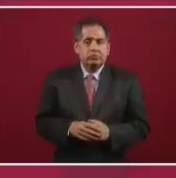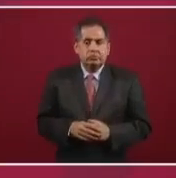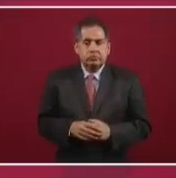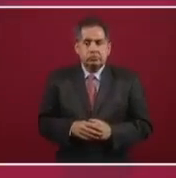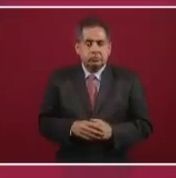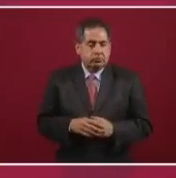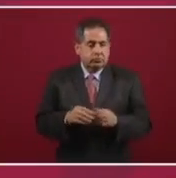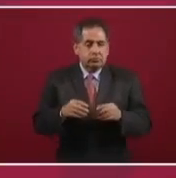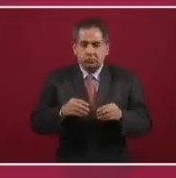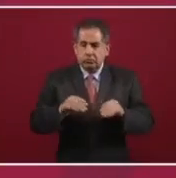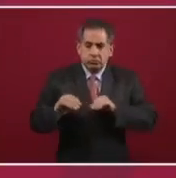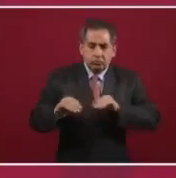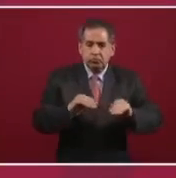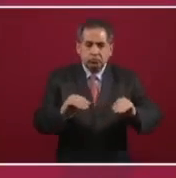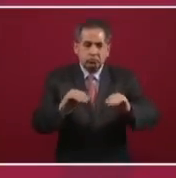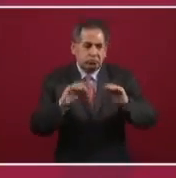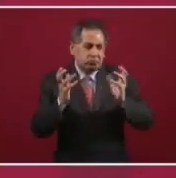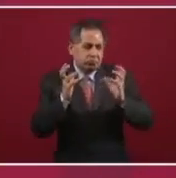operativos